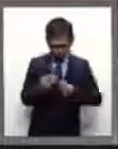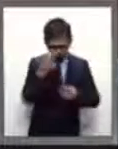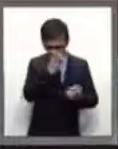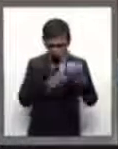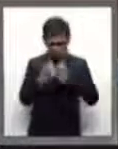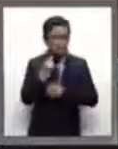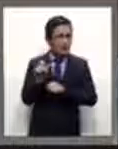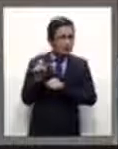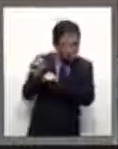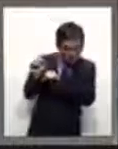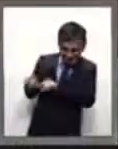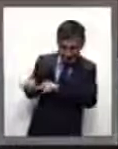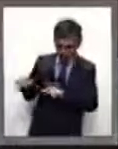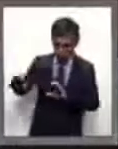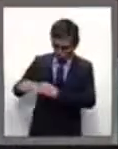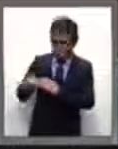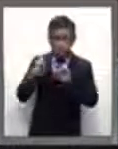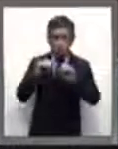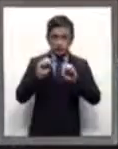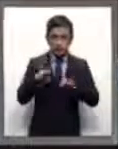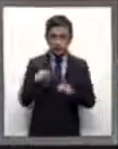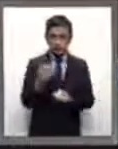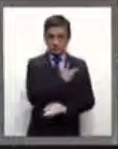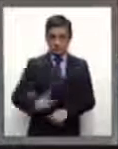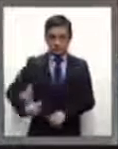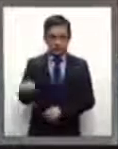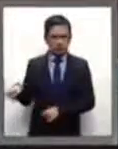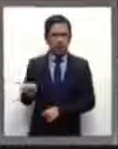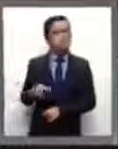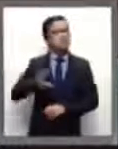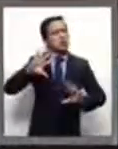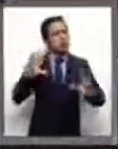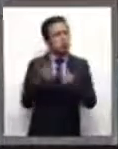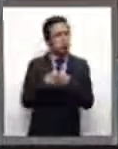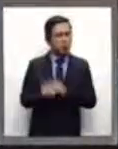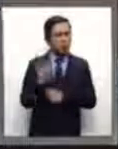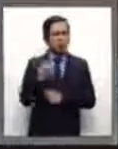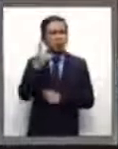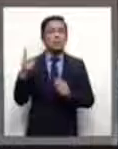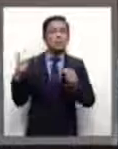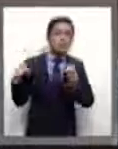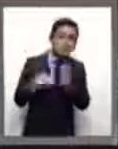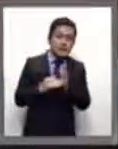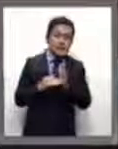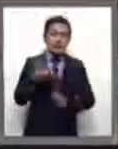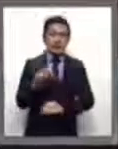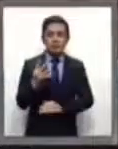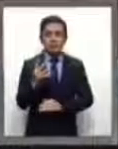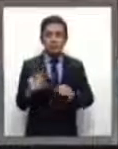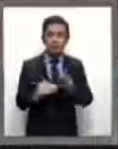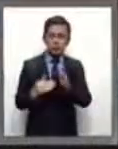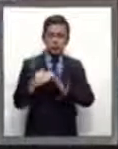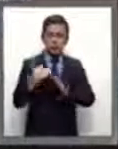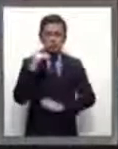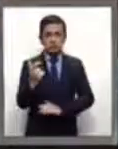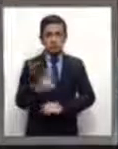la misma oficina de la presidencia, nos arroja un costo total de 1.044 millones de pesos,